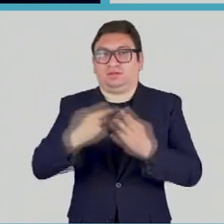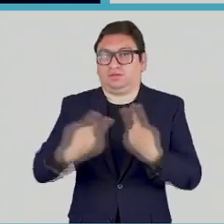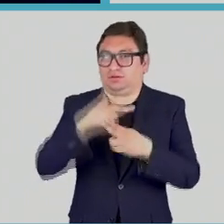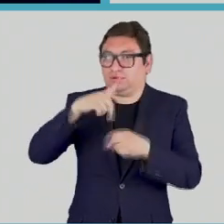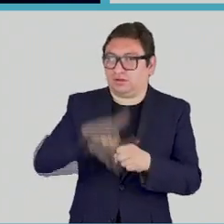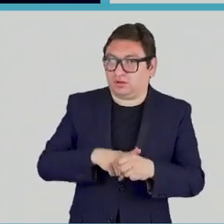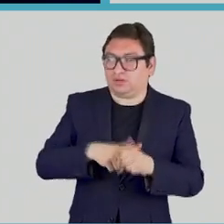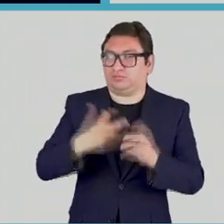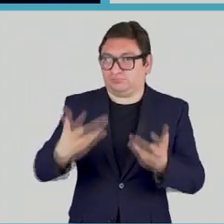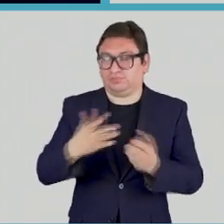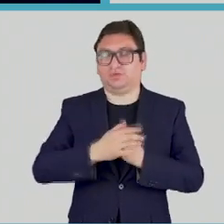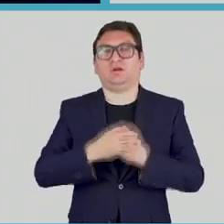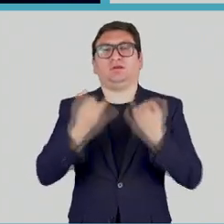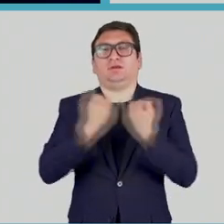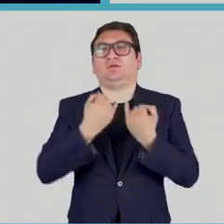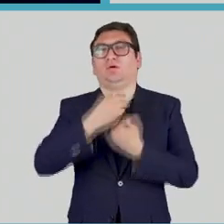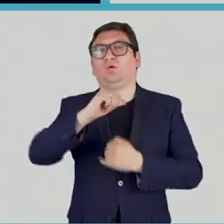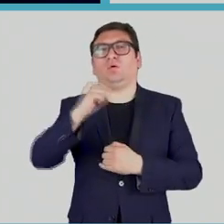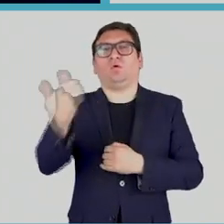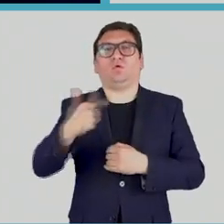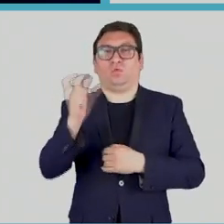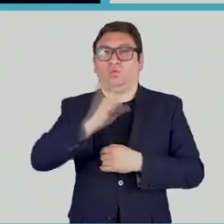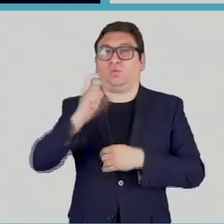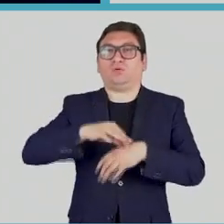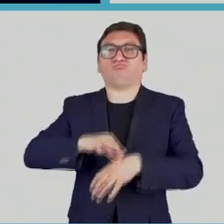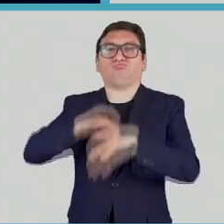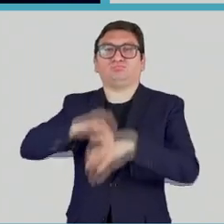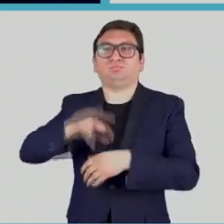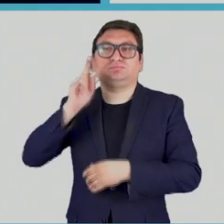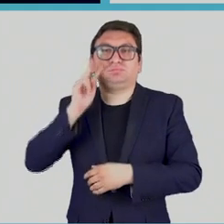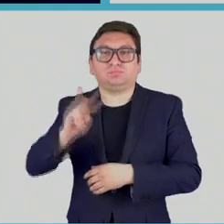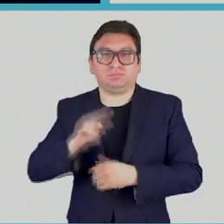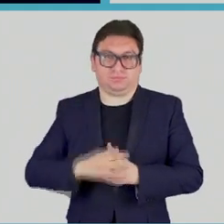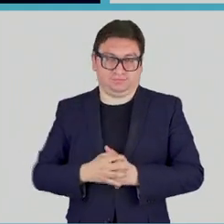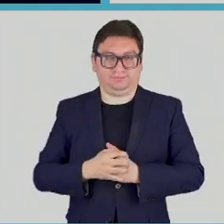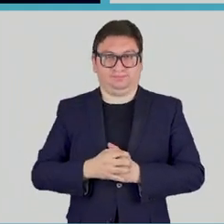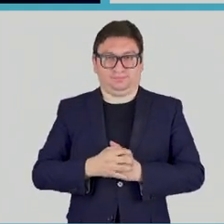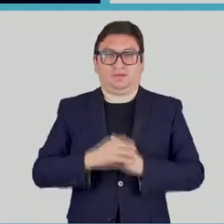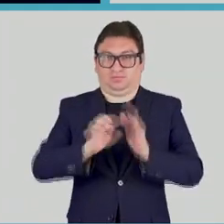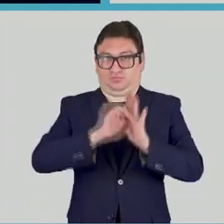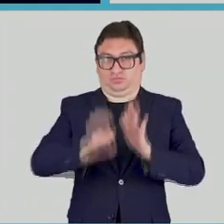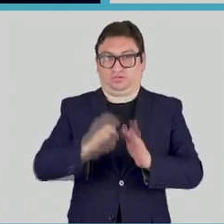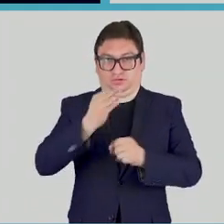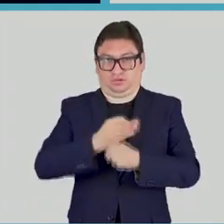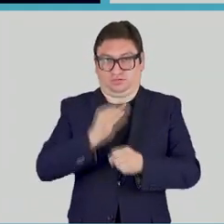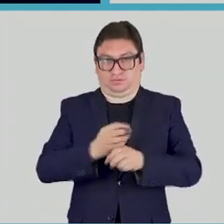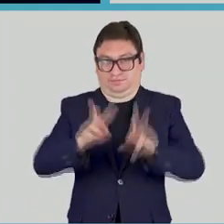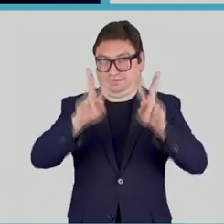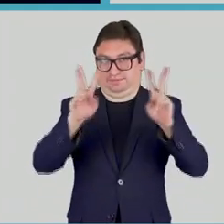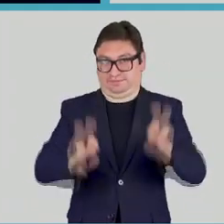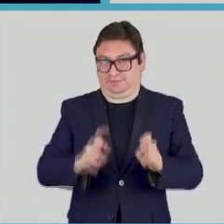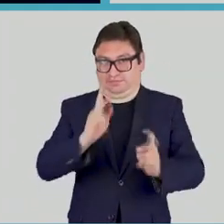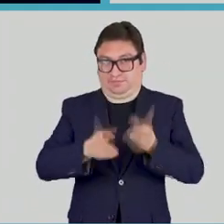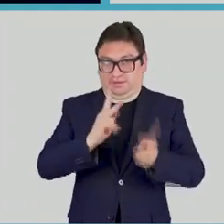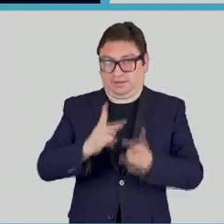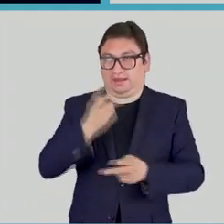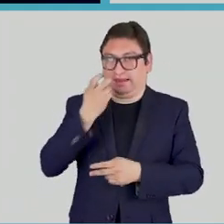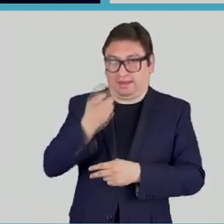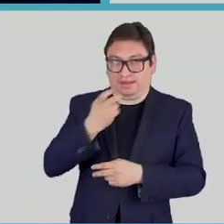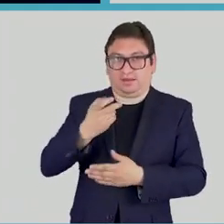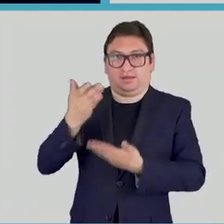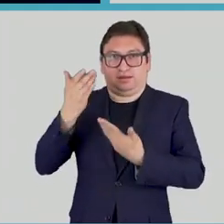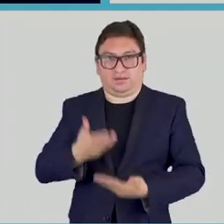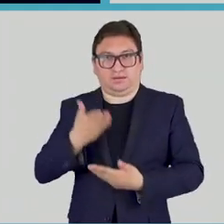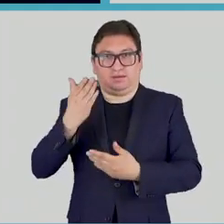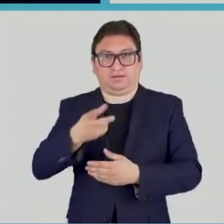legislaciones nacionales pero otra lo que lo que ocurre en la realidad para hablar Pues justo de este tema en esta